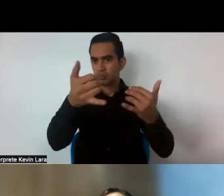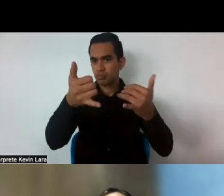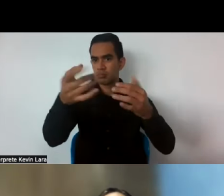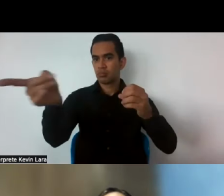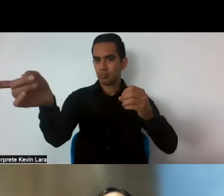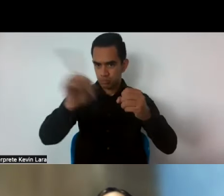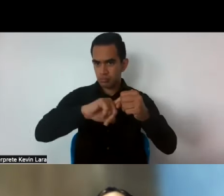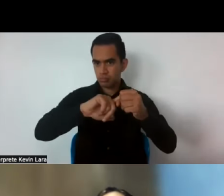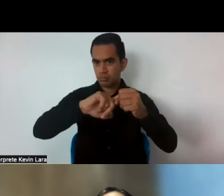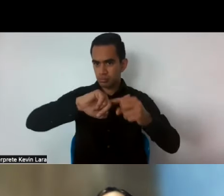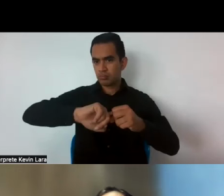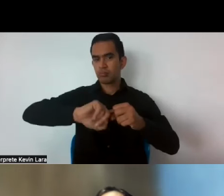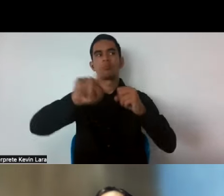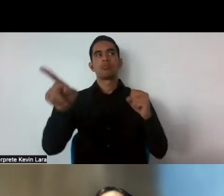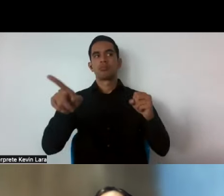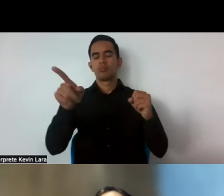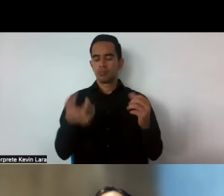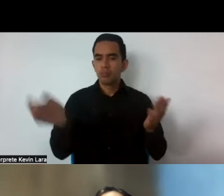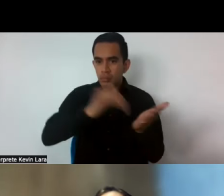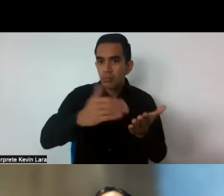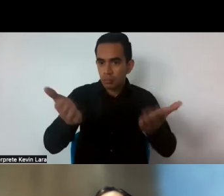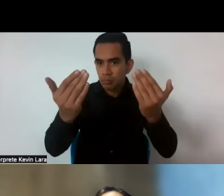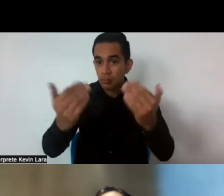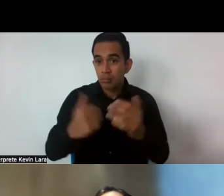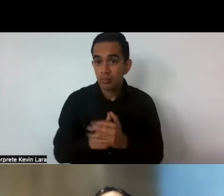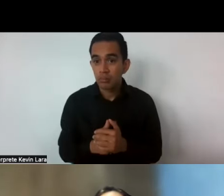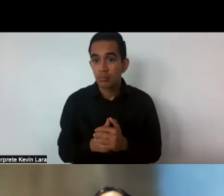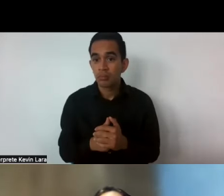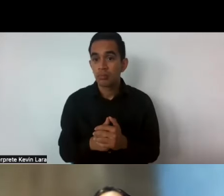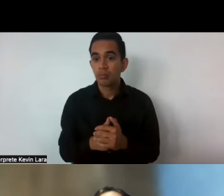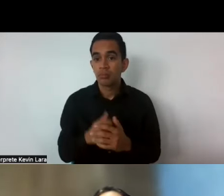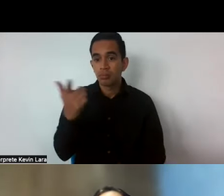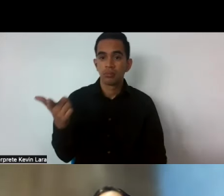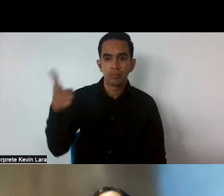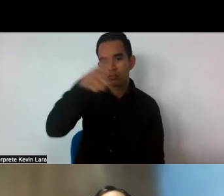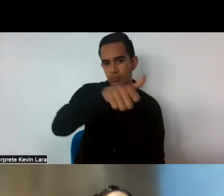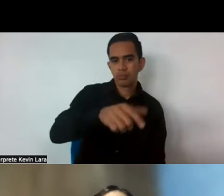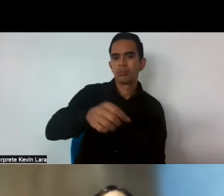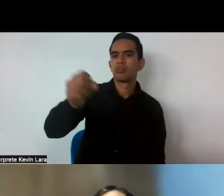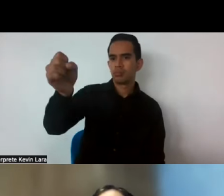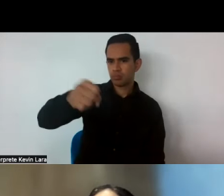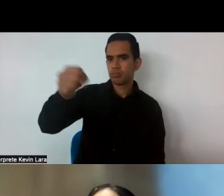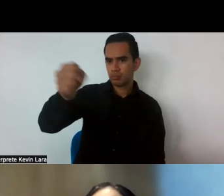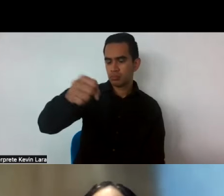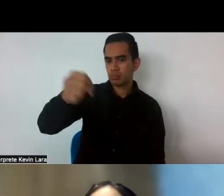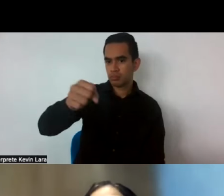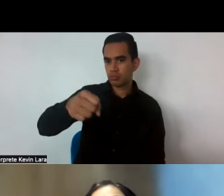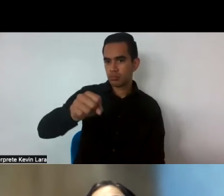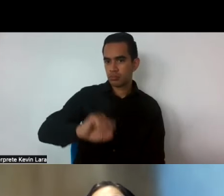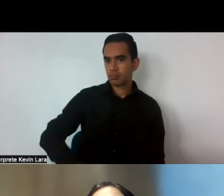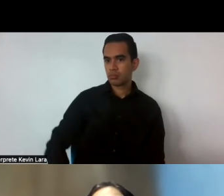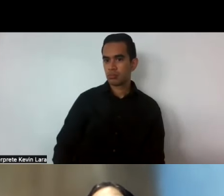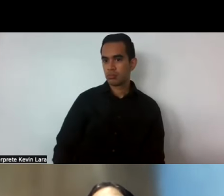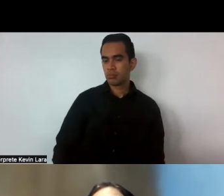mute nuevamente, a ver, y volvemos a hacer la prueba. Sí, estaba en mute. No. Sara, ¿No?